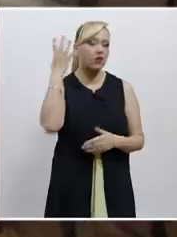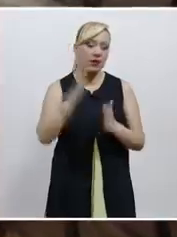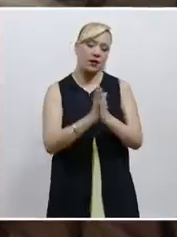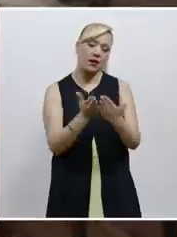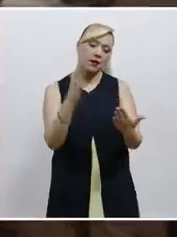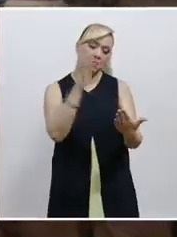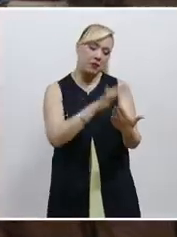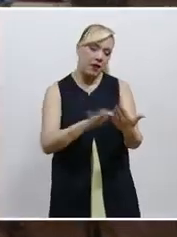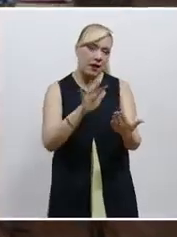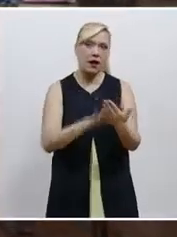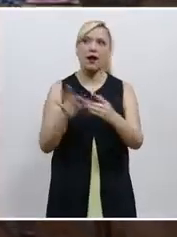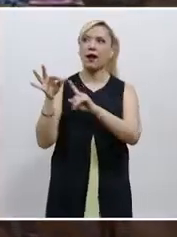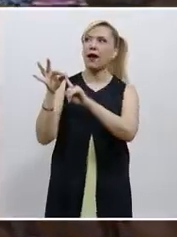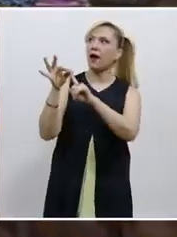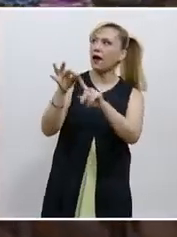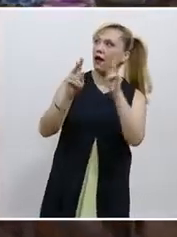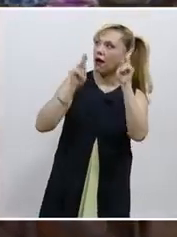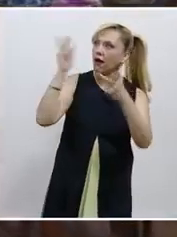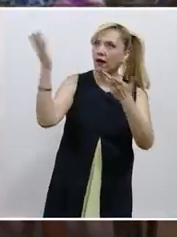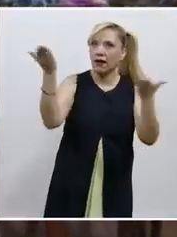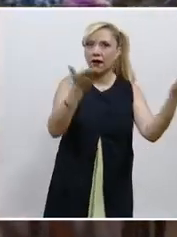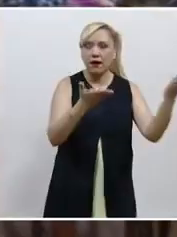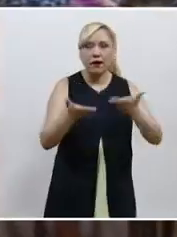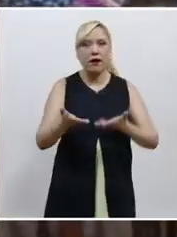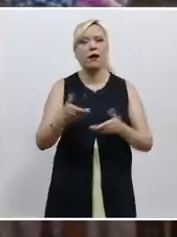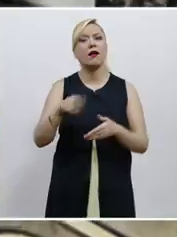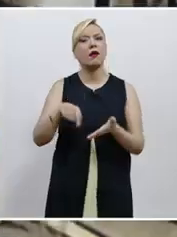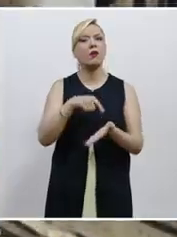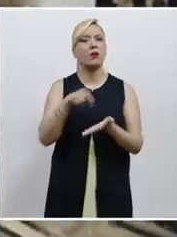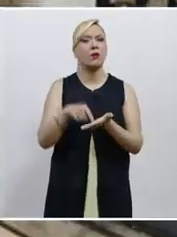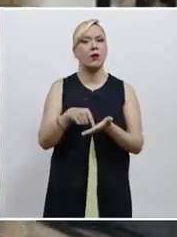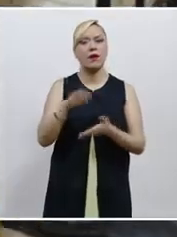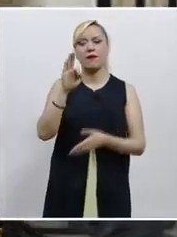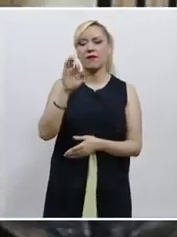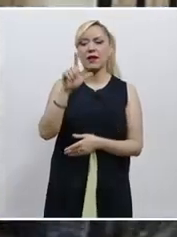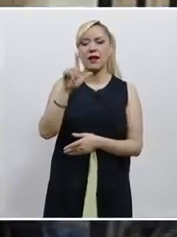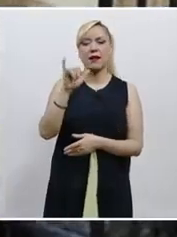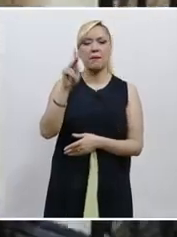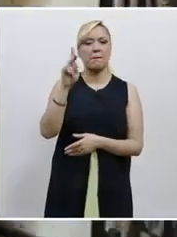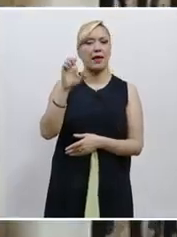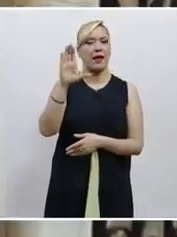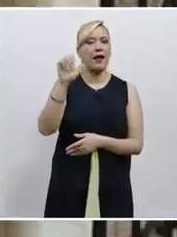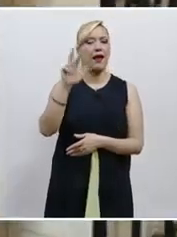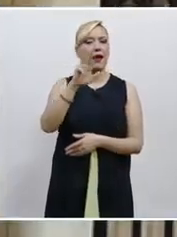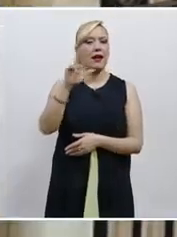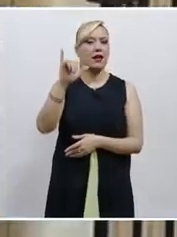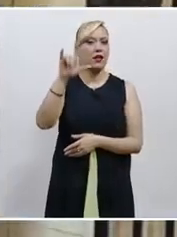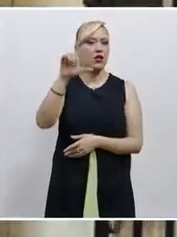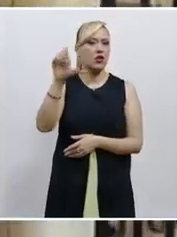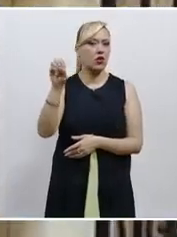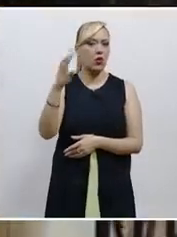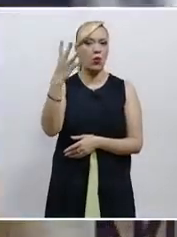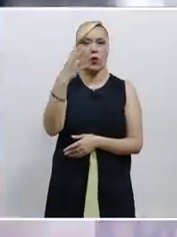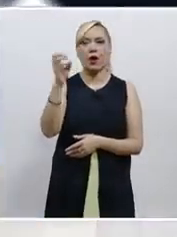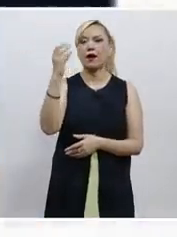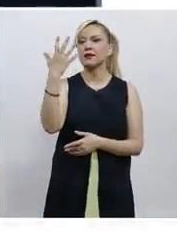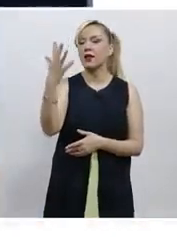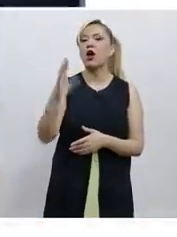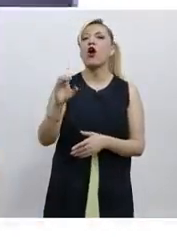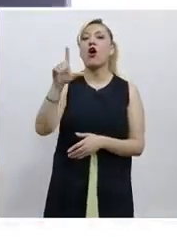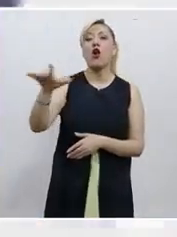visitas guiadas y talleres. En Felipe Carrillo Puerto 445, Colonia Tacuba. Entrada libre.